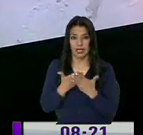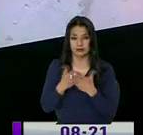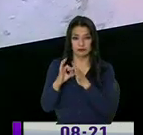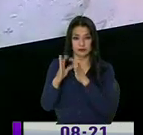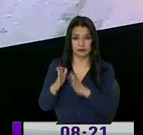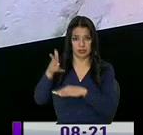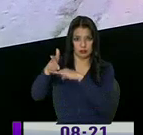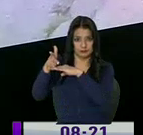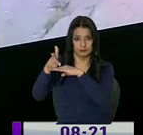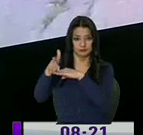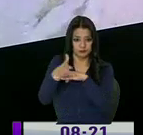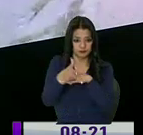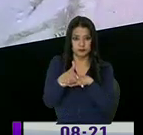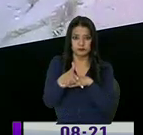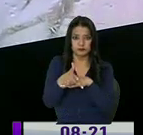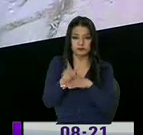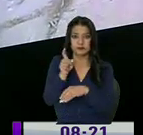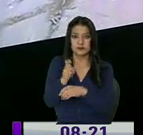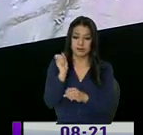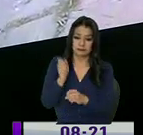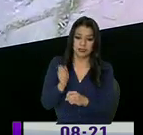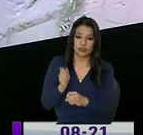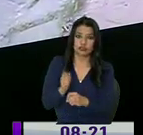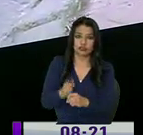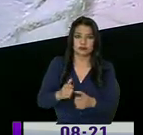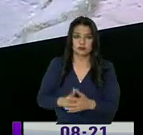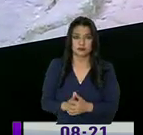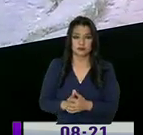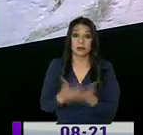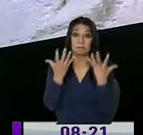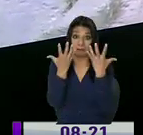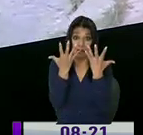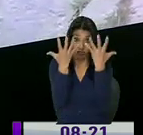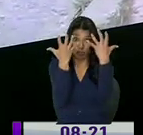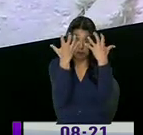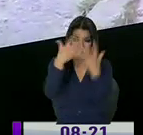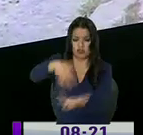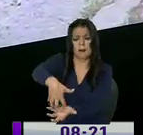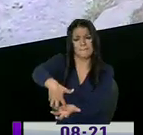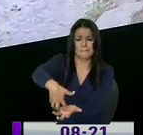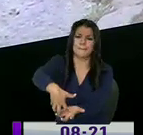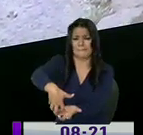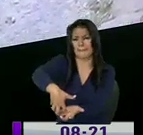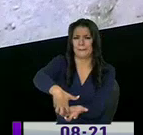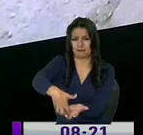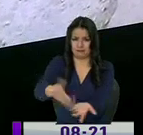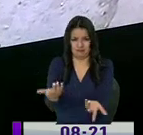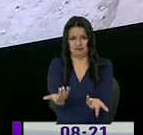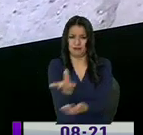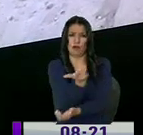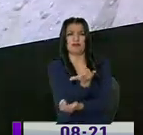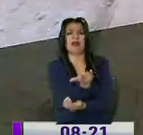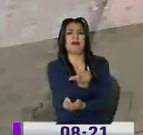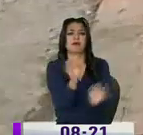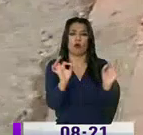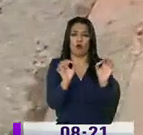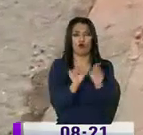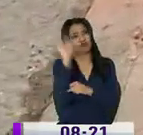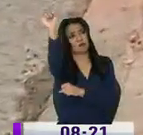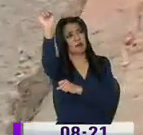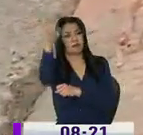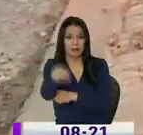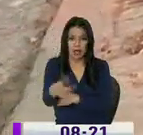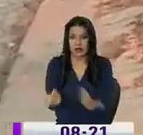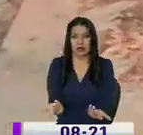haciendo, se necesita picos. No es que con las manos son Superman o el Hombre Araña, o no sé, pues Iron Man, no